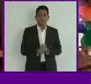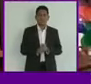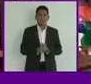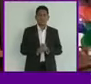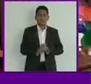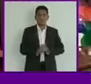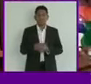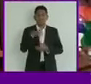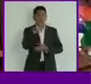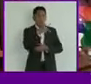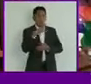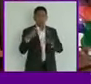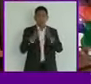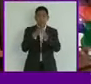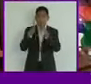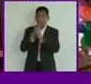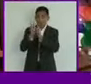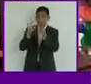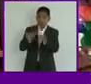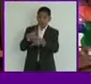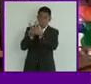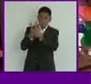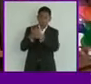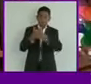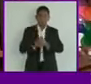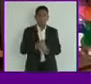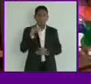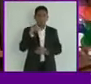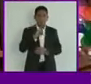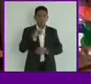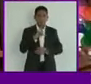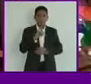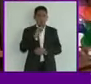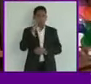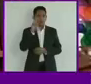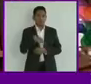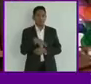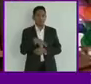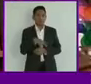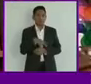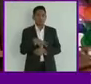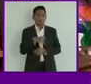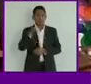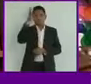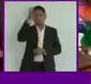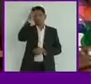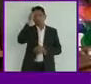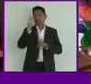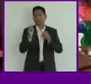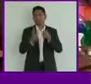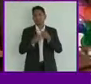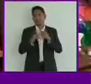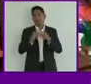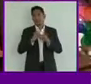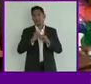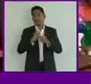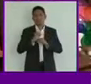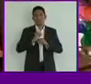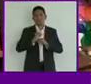conversatorio. Nos sentimos muy bien y logramos conocer otras expectativas de realidades que existen en nuestra